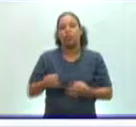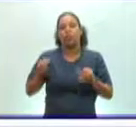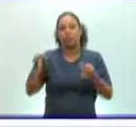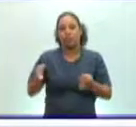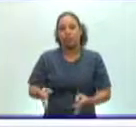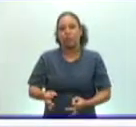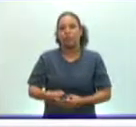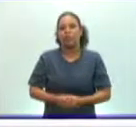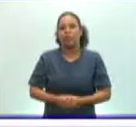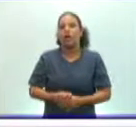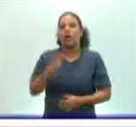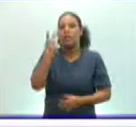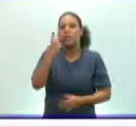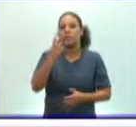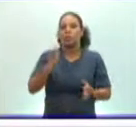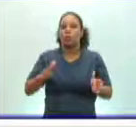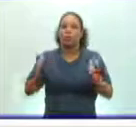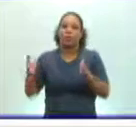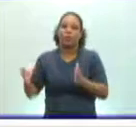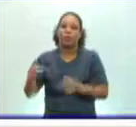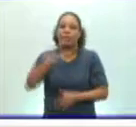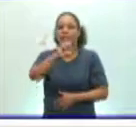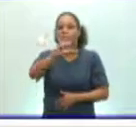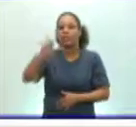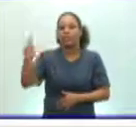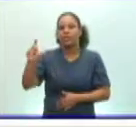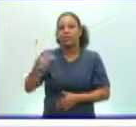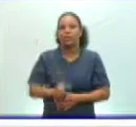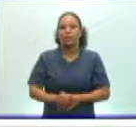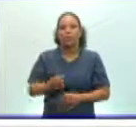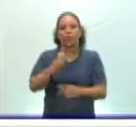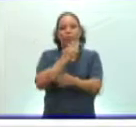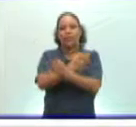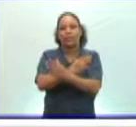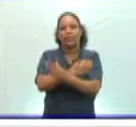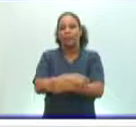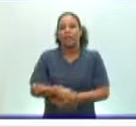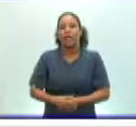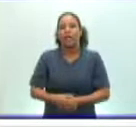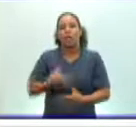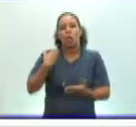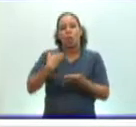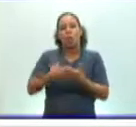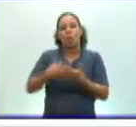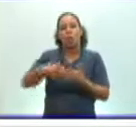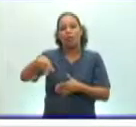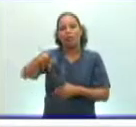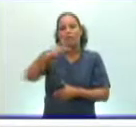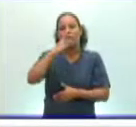Efectivamente, a la segunda parte del teorema de las transversales. Comprueba tu respuesta.